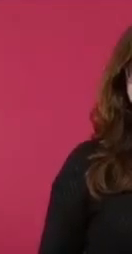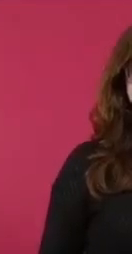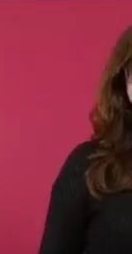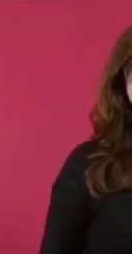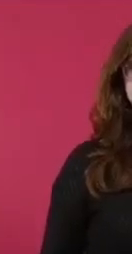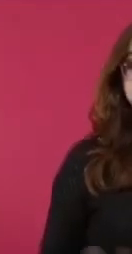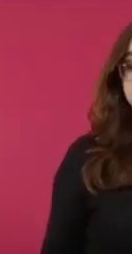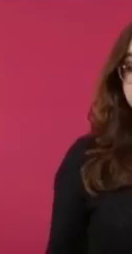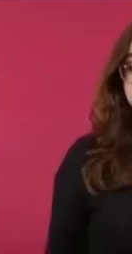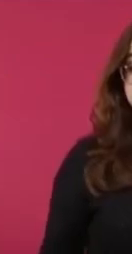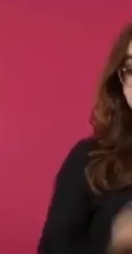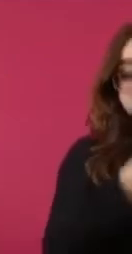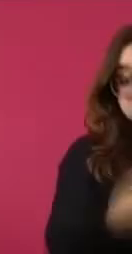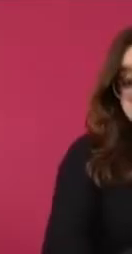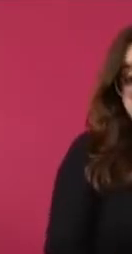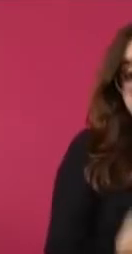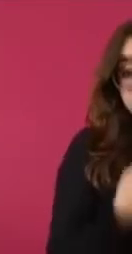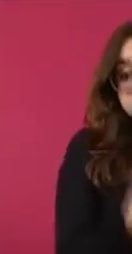Javier Arias, ¿cómo? A